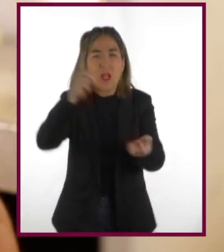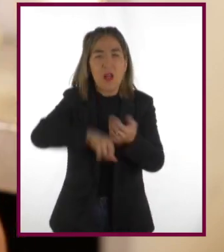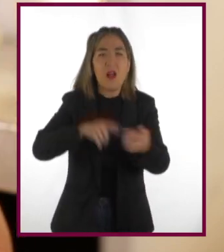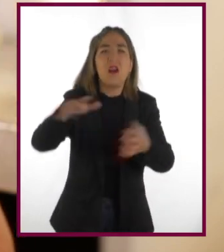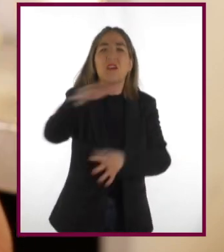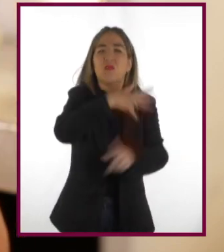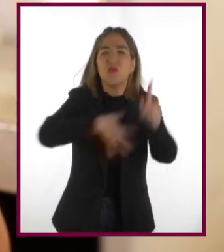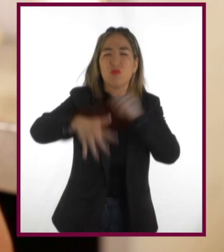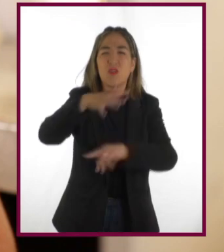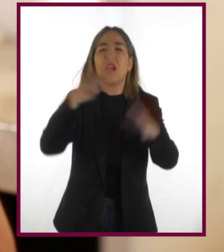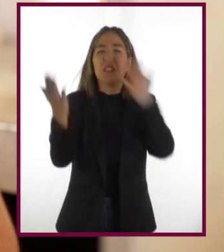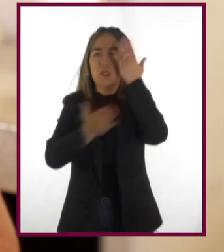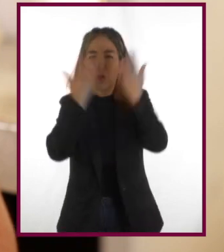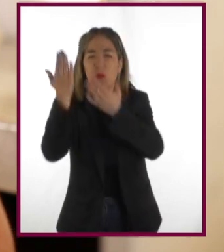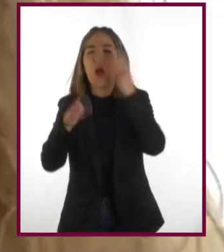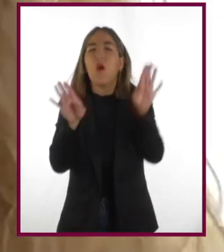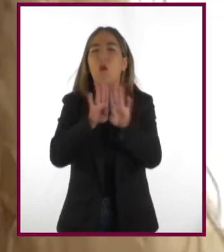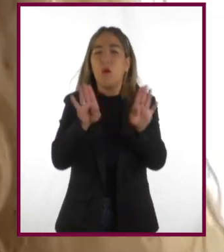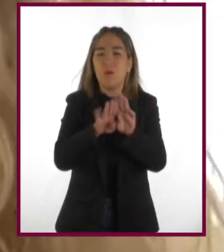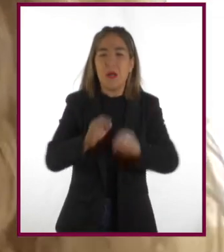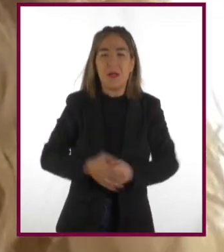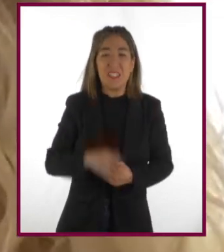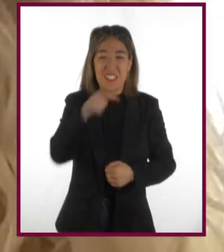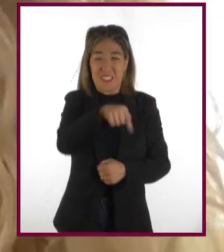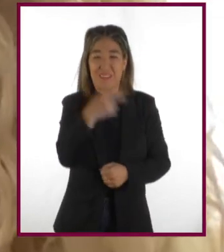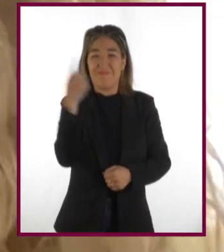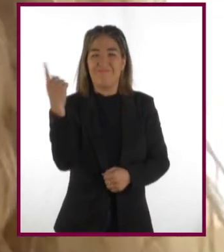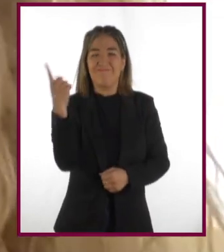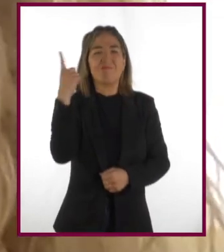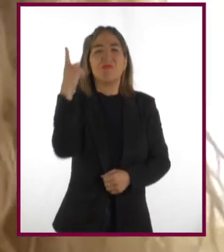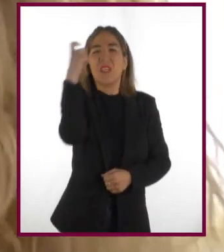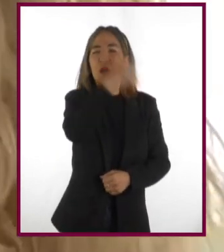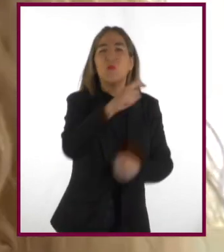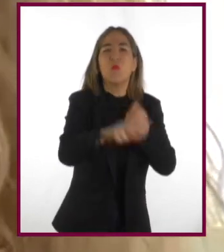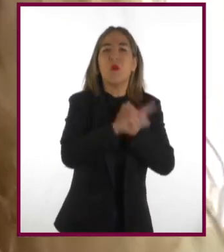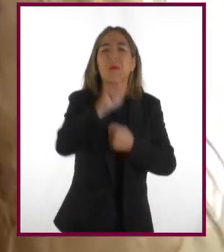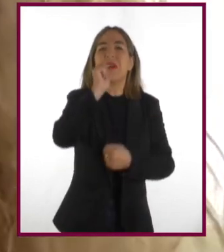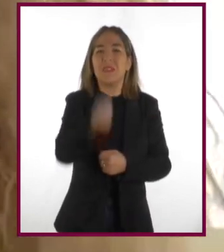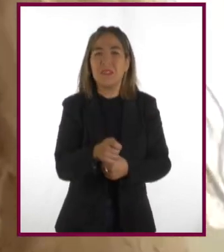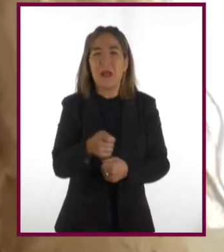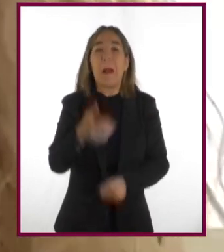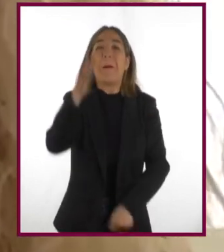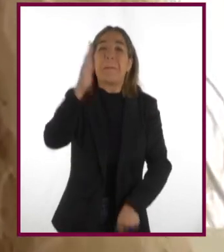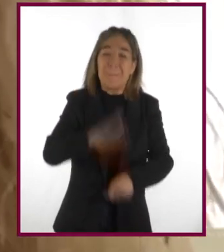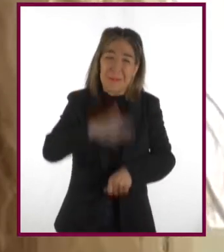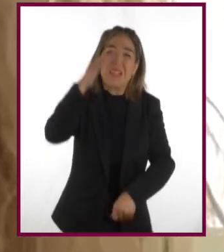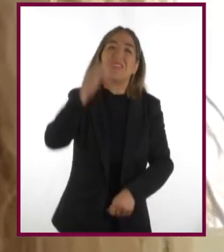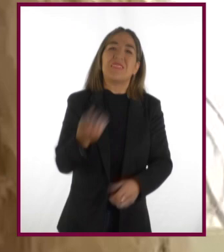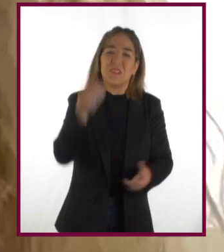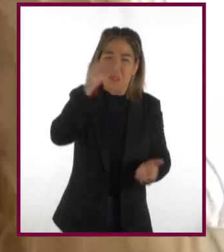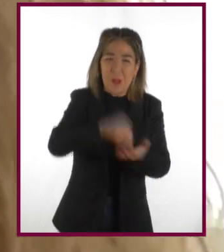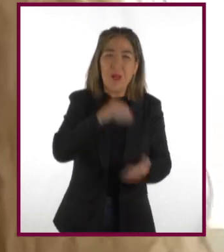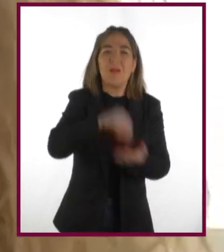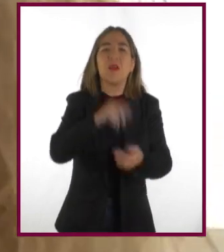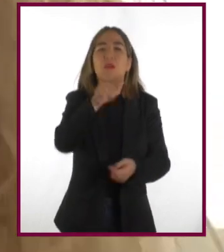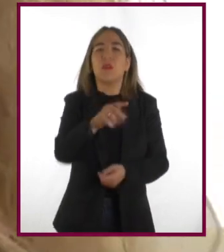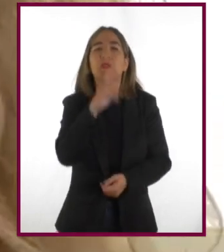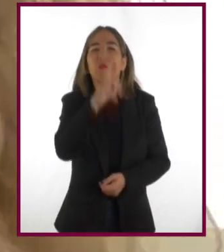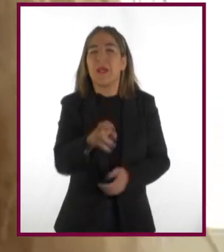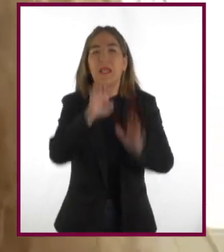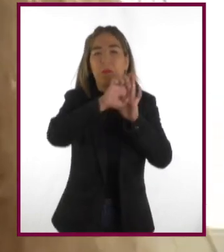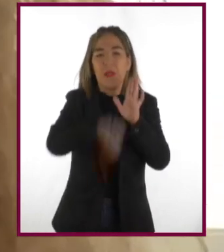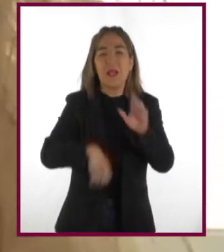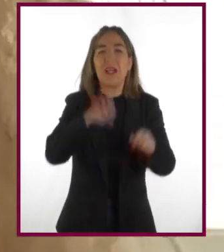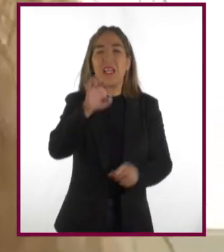movimiento de los fluidos, la dinámica de fluidos? La consecuencia es que todavía es más complicado poder resolver,